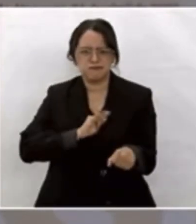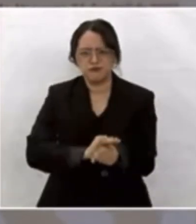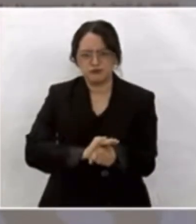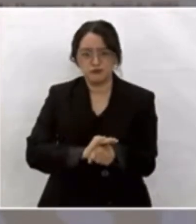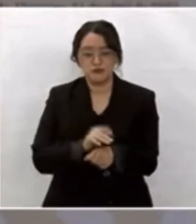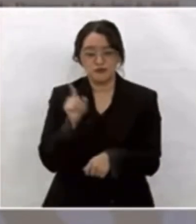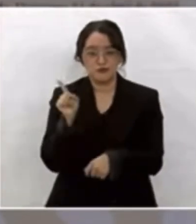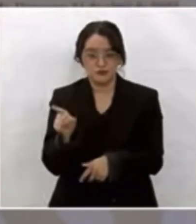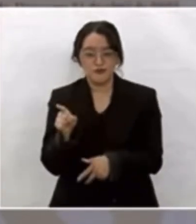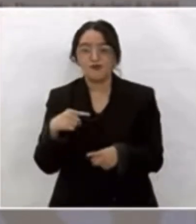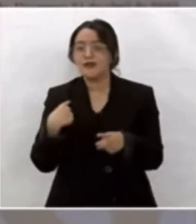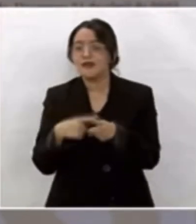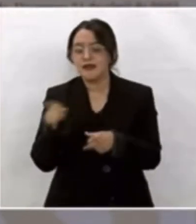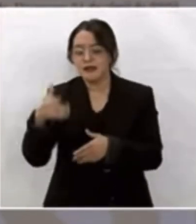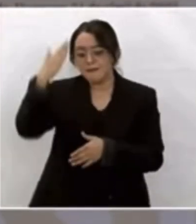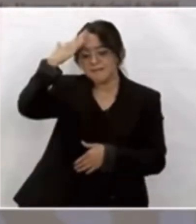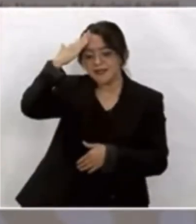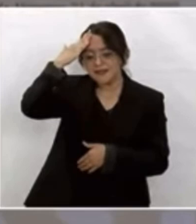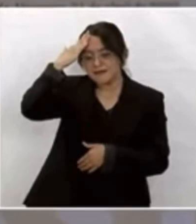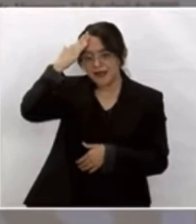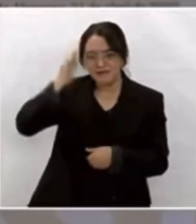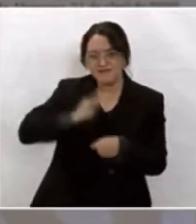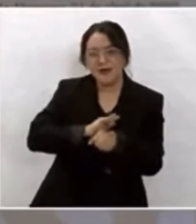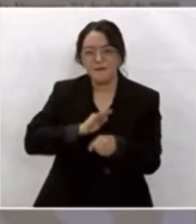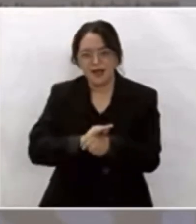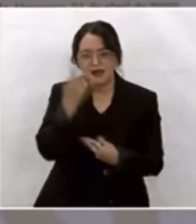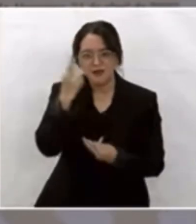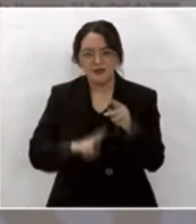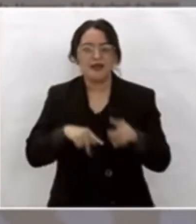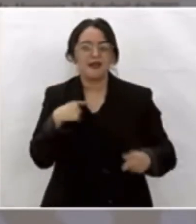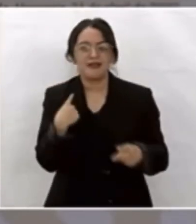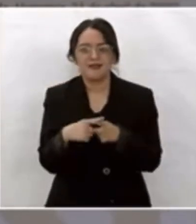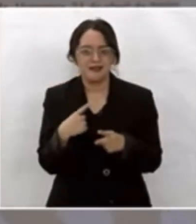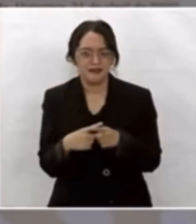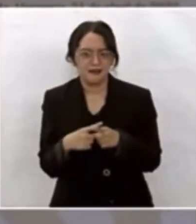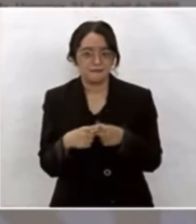y el dirigente principal del movimiento revolucionario